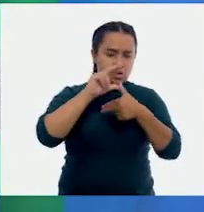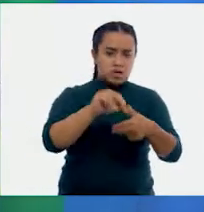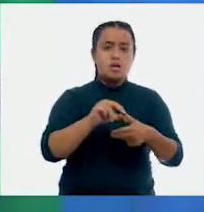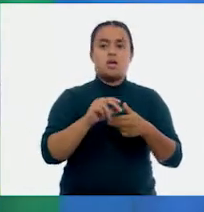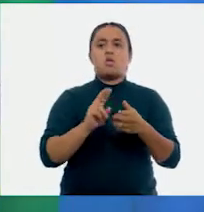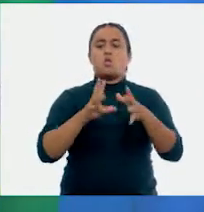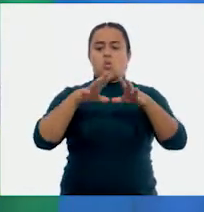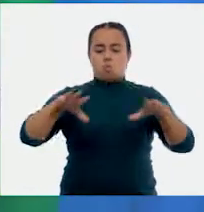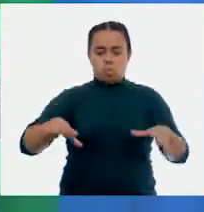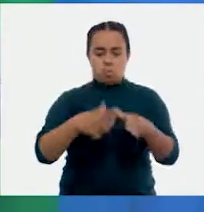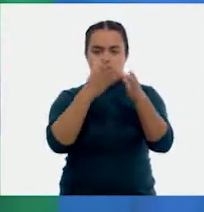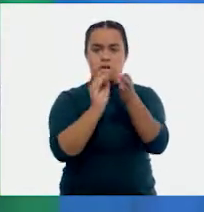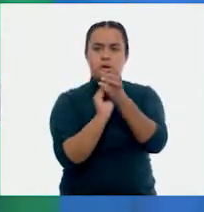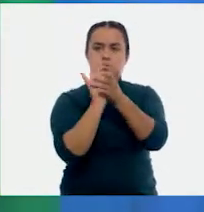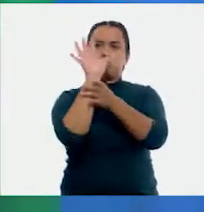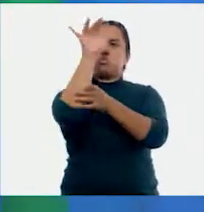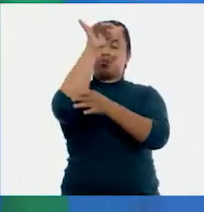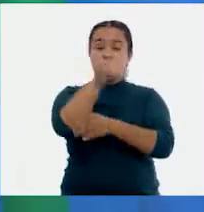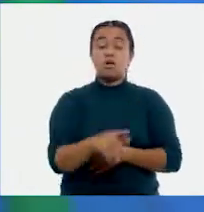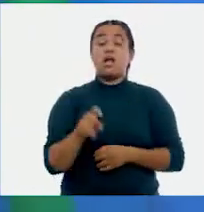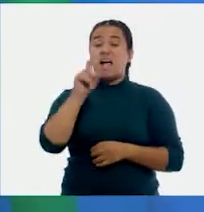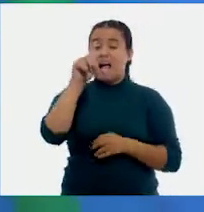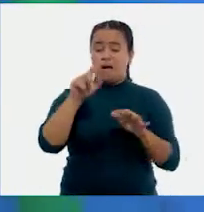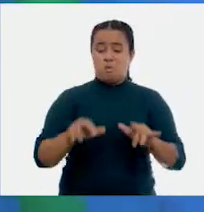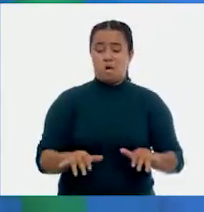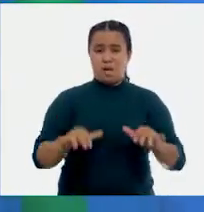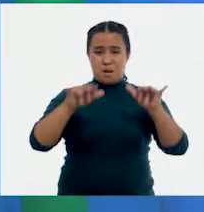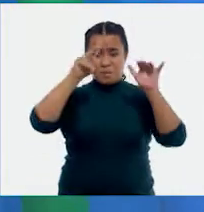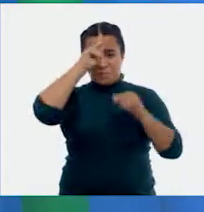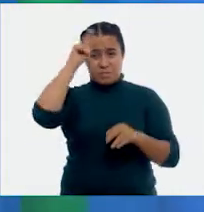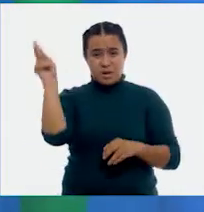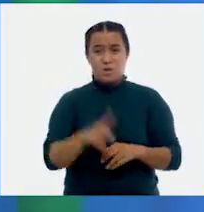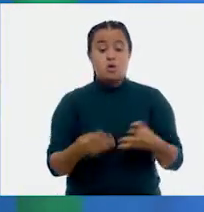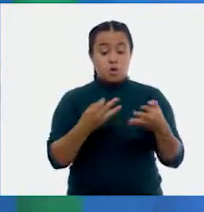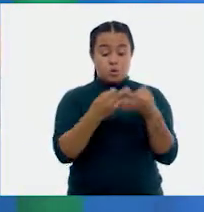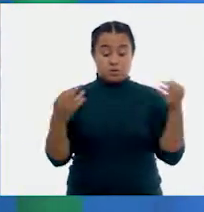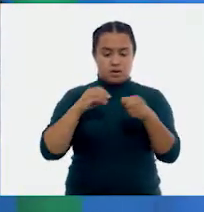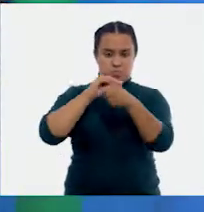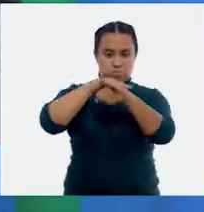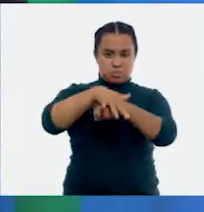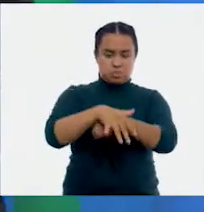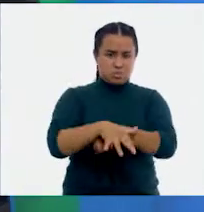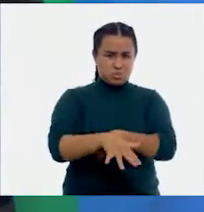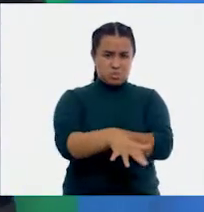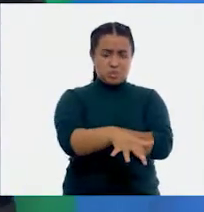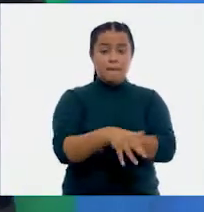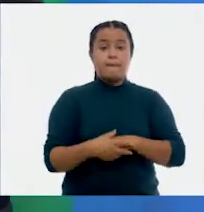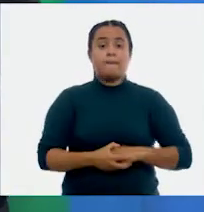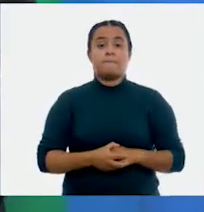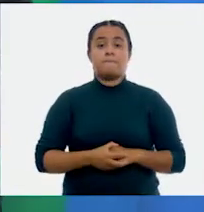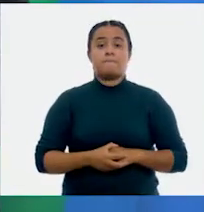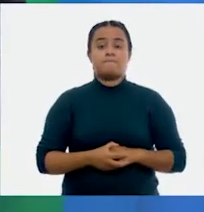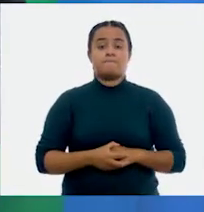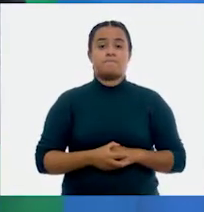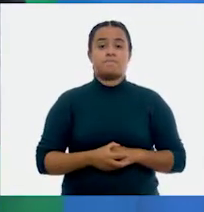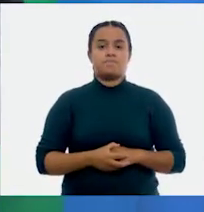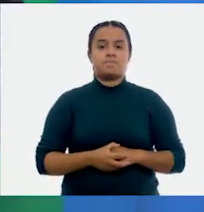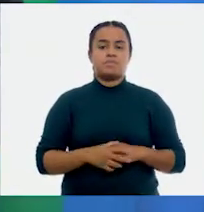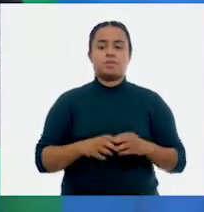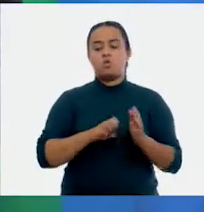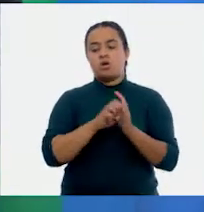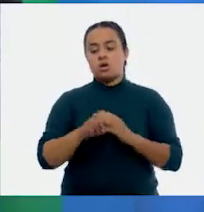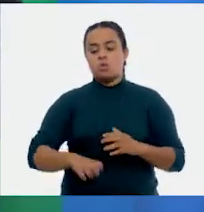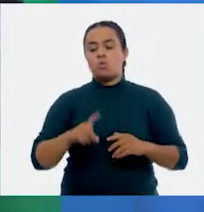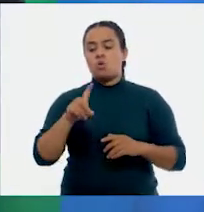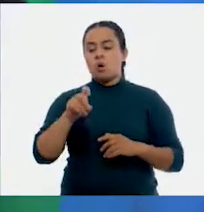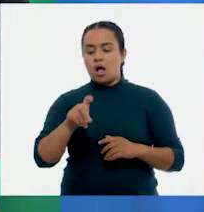erupciones volcánicas, inundaciones, deslizamientos, vendavales, desastres en mar, ríos